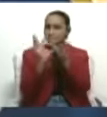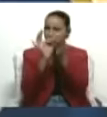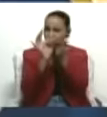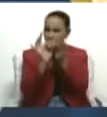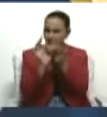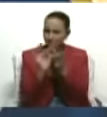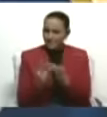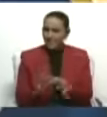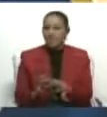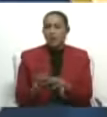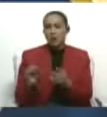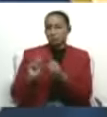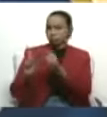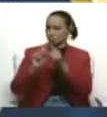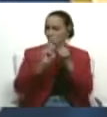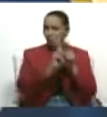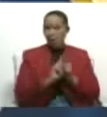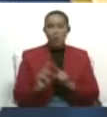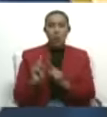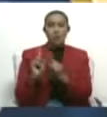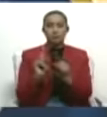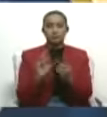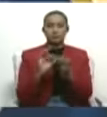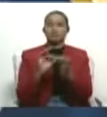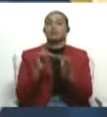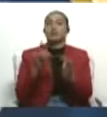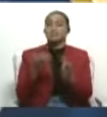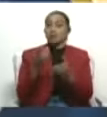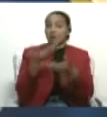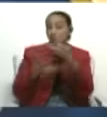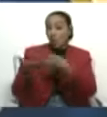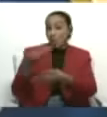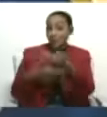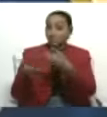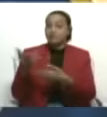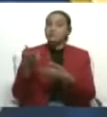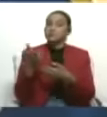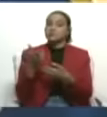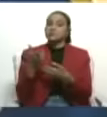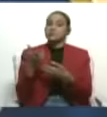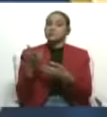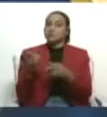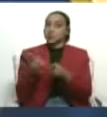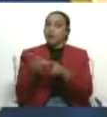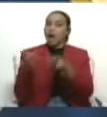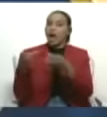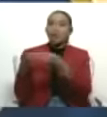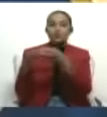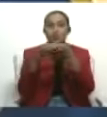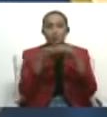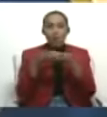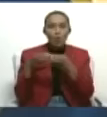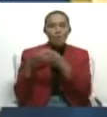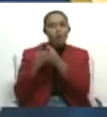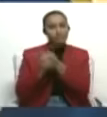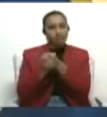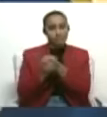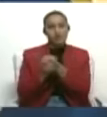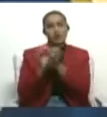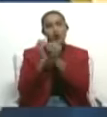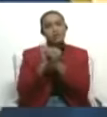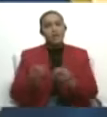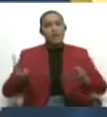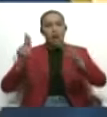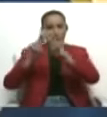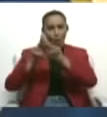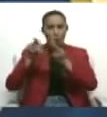multilaterales hemos revisado, bueno, también aspectos de colaboración con el grupo de amigos de la Carta de Naciones Unidas, que te hace vida fundamentalmente